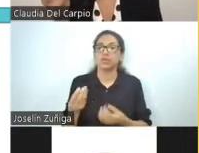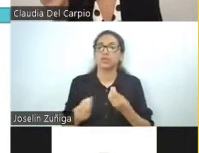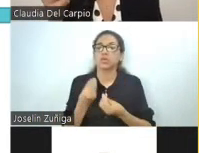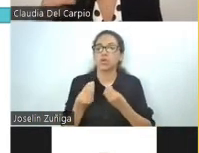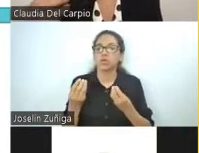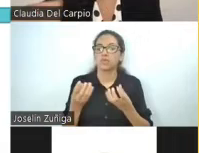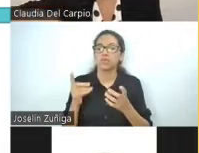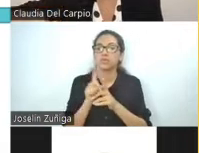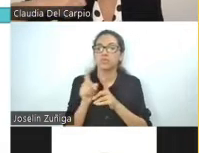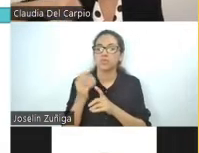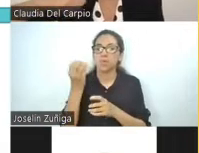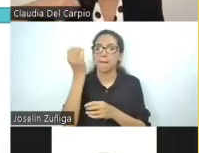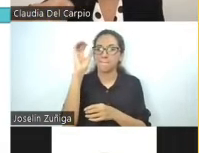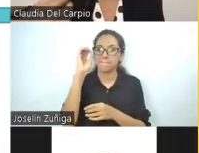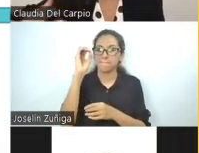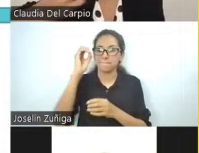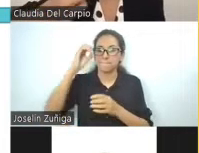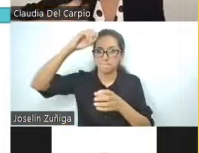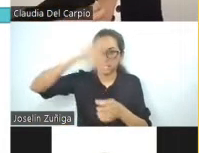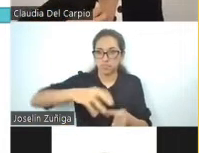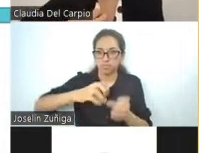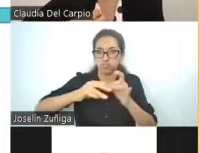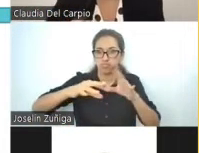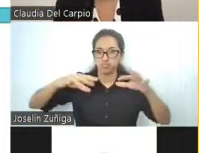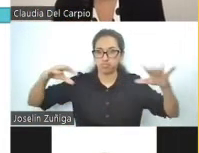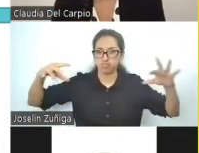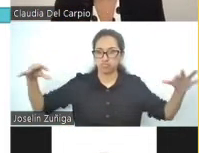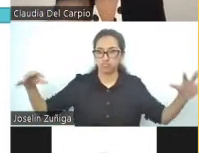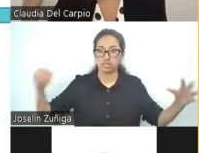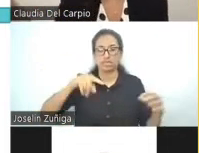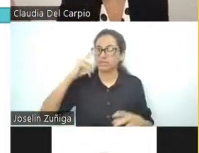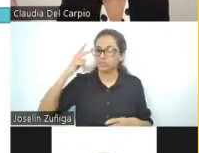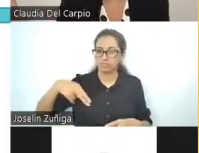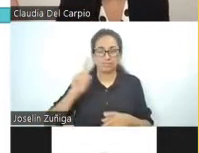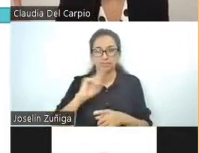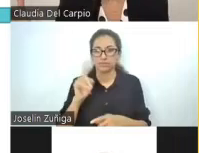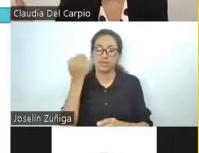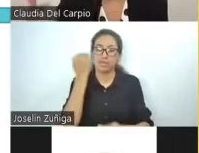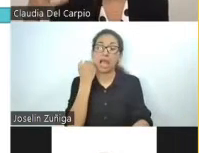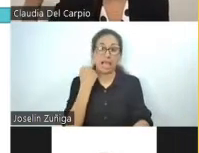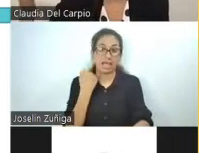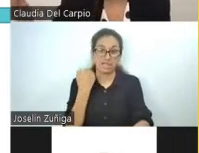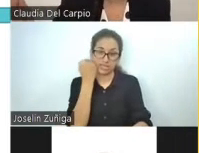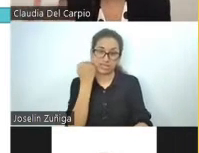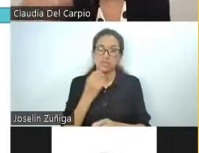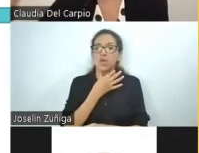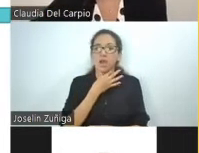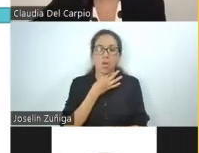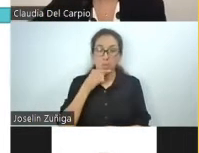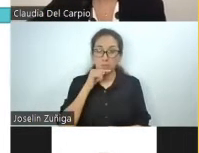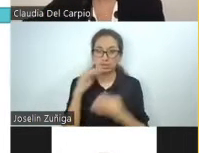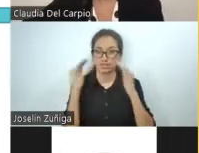son como unas bombitas que chisguetean, ¿no? De la presión, el agua sobre la vulva. Antiguamente, nuestras abuelas y en las